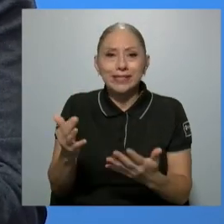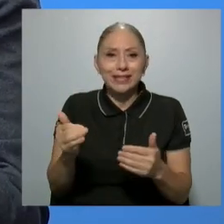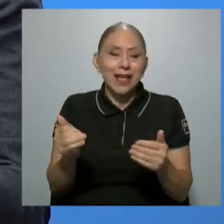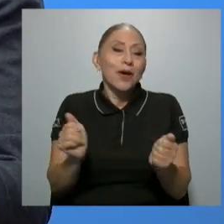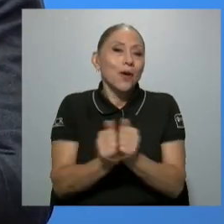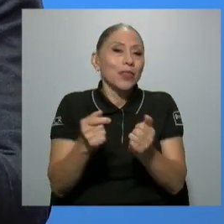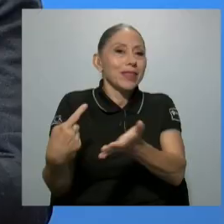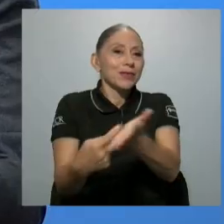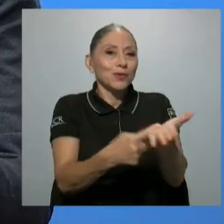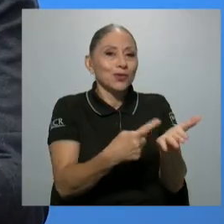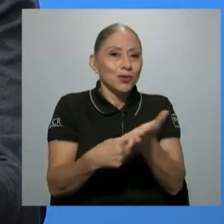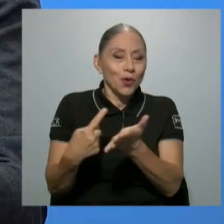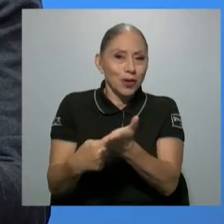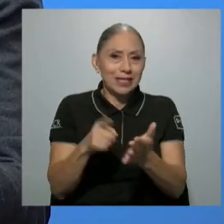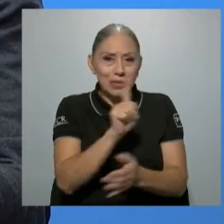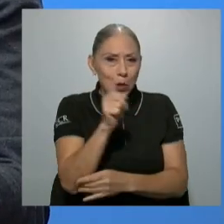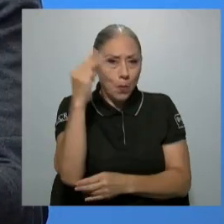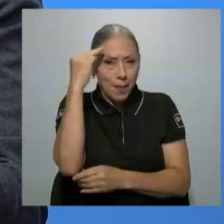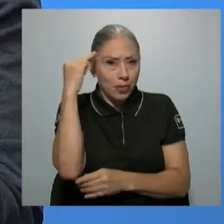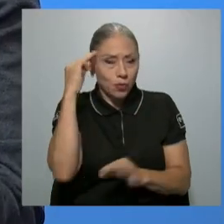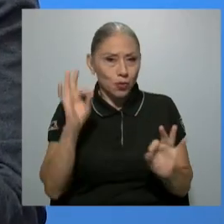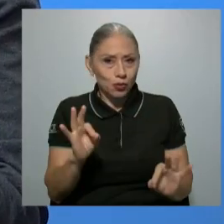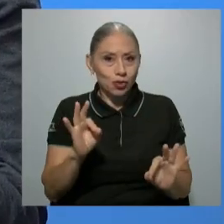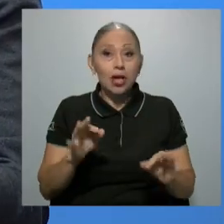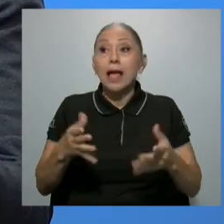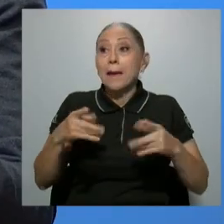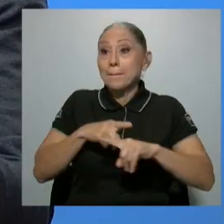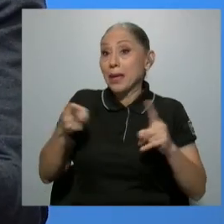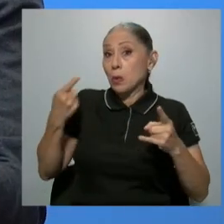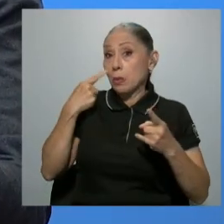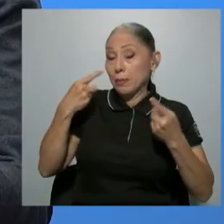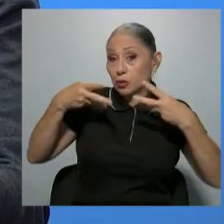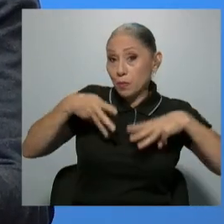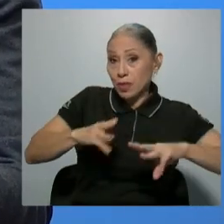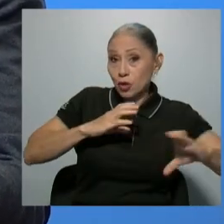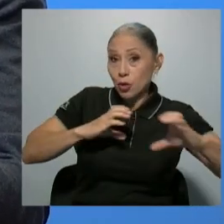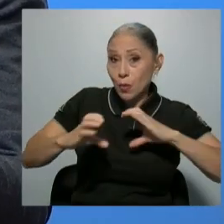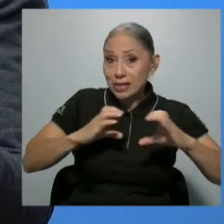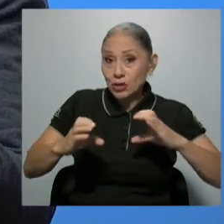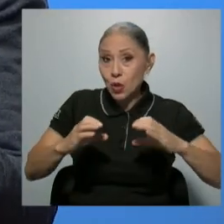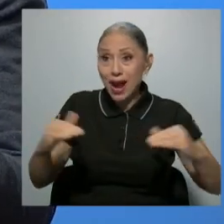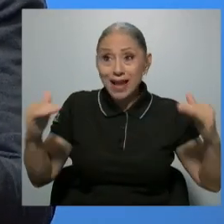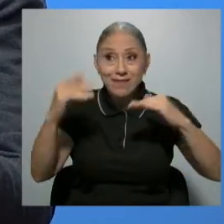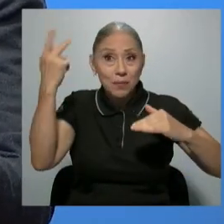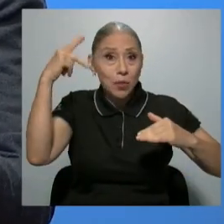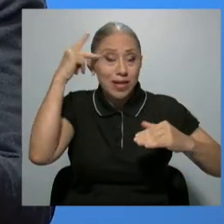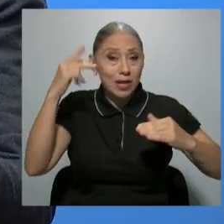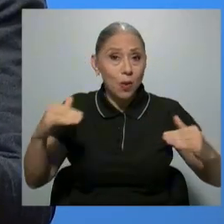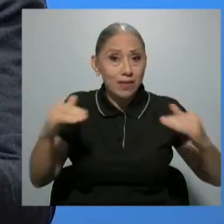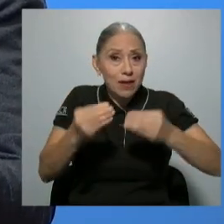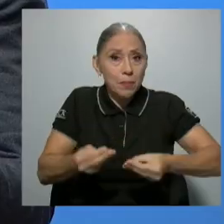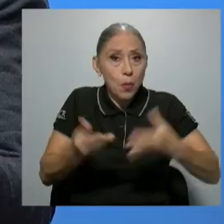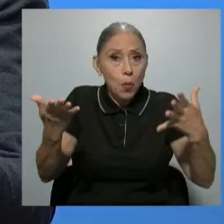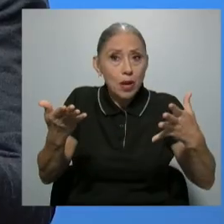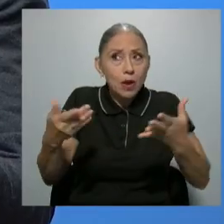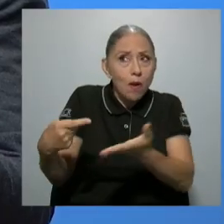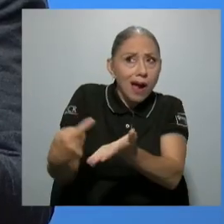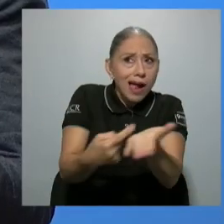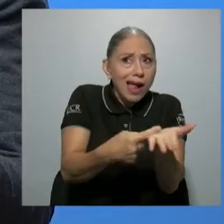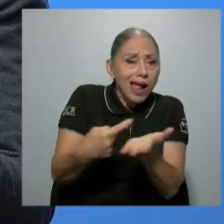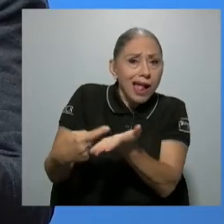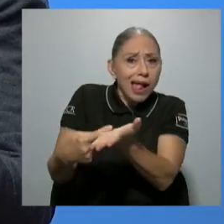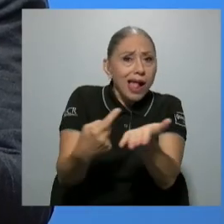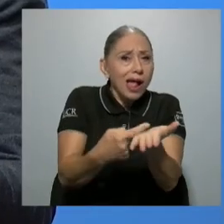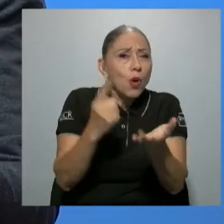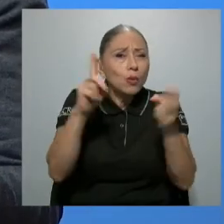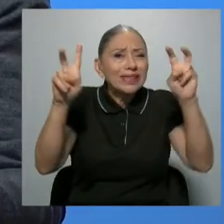en medio de la discusión mediática y política y pública ha estado muy presente una